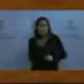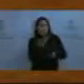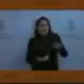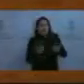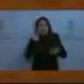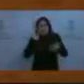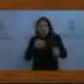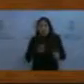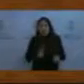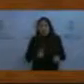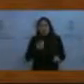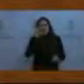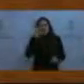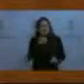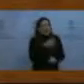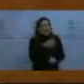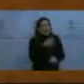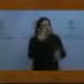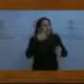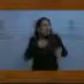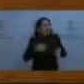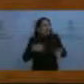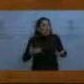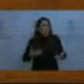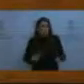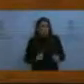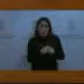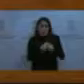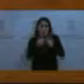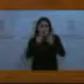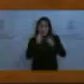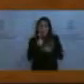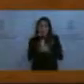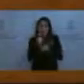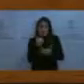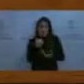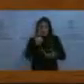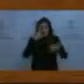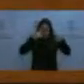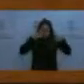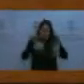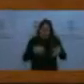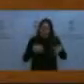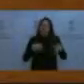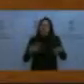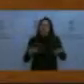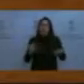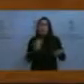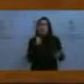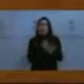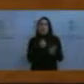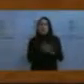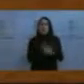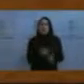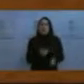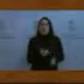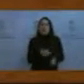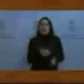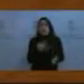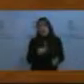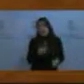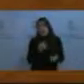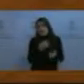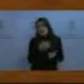Cuéntenos cuál es la deuda de la sociedad con las entidades bancarias a día de hoy. Y cómo está, de verdad, y en qué plazos hay que pagarla, y con qué entidades se